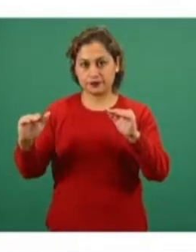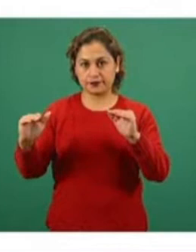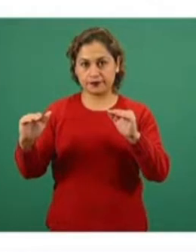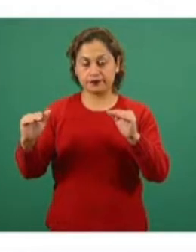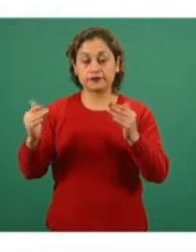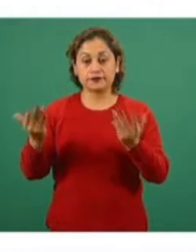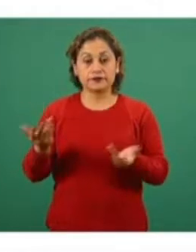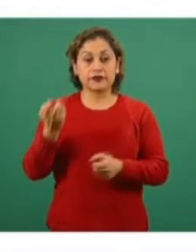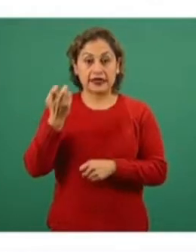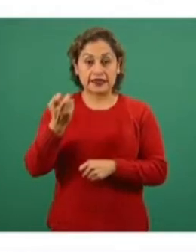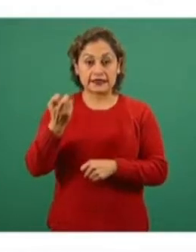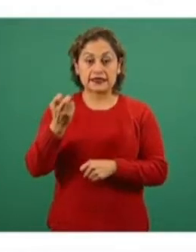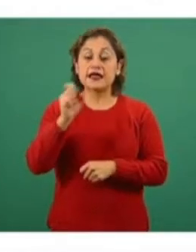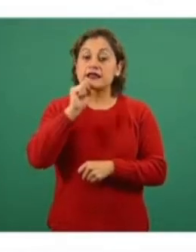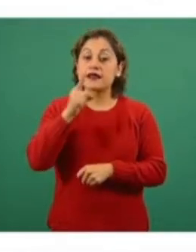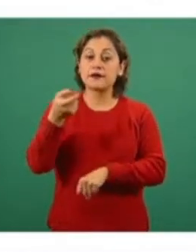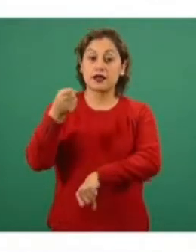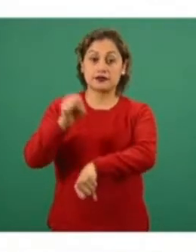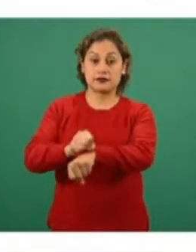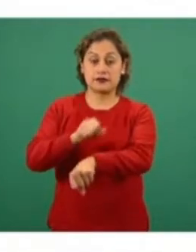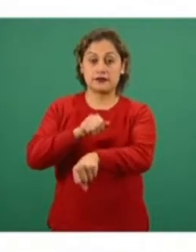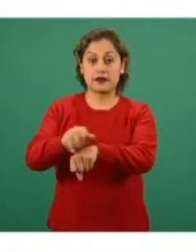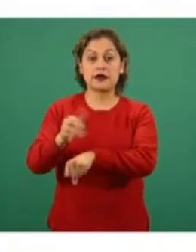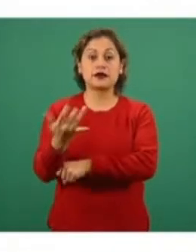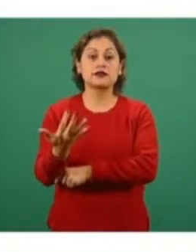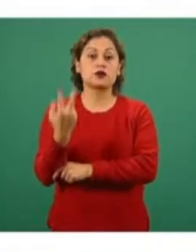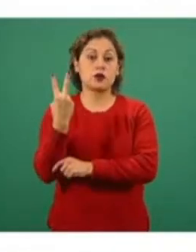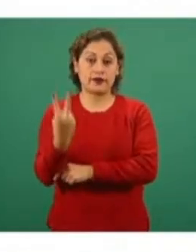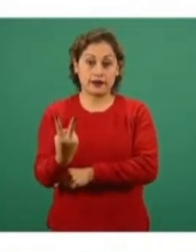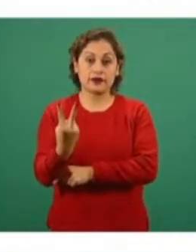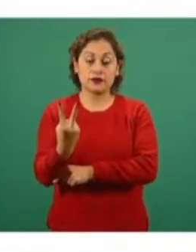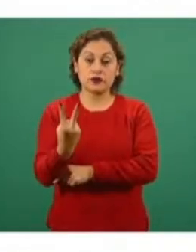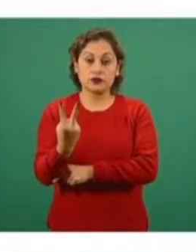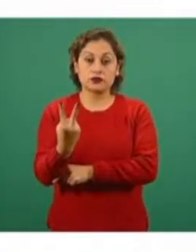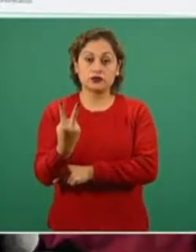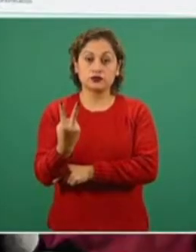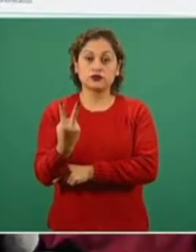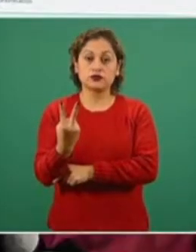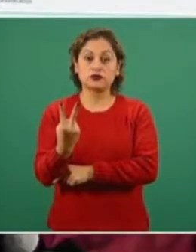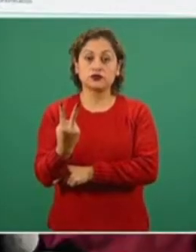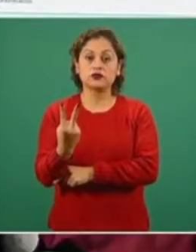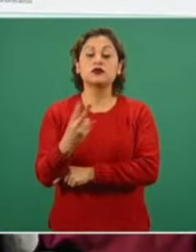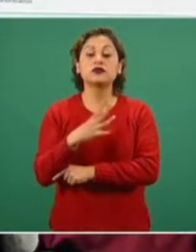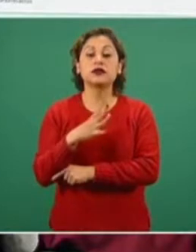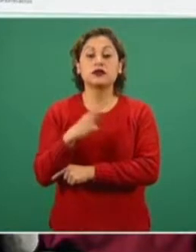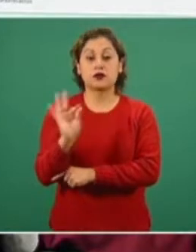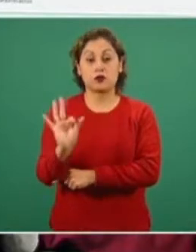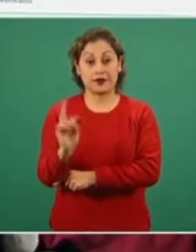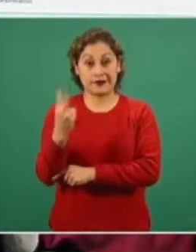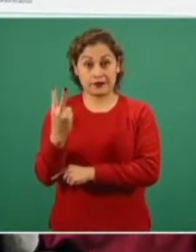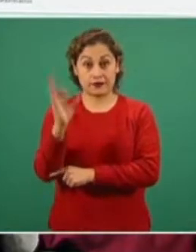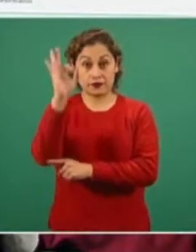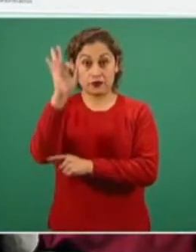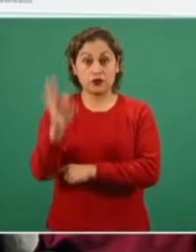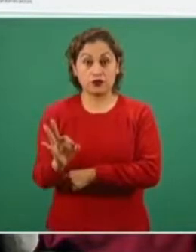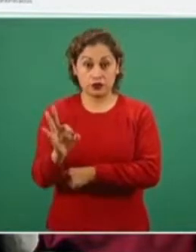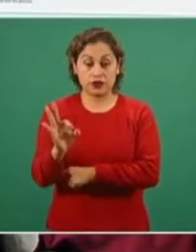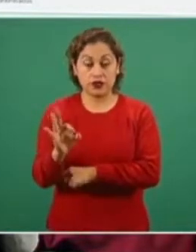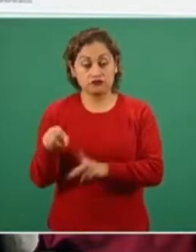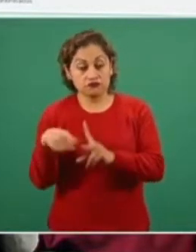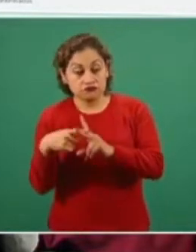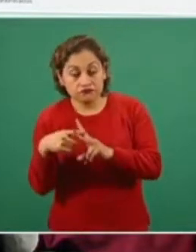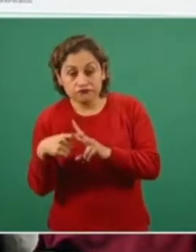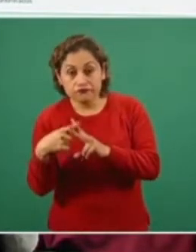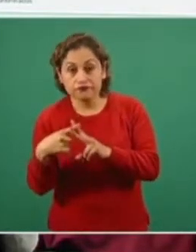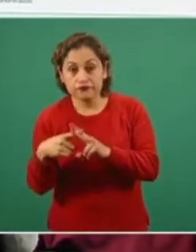la positividad de la semana 52 está estimada en 42%, que fue precisamente la